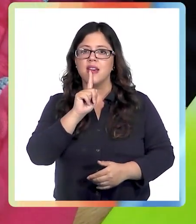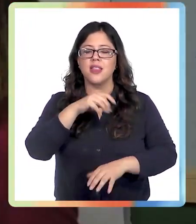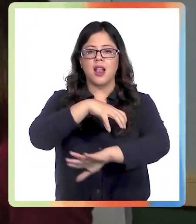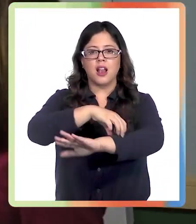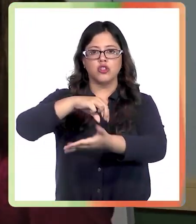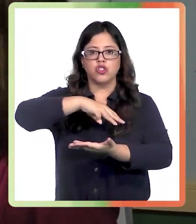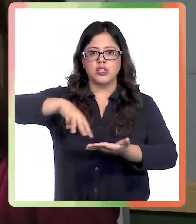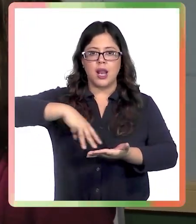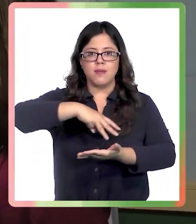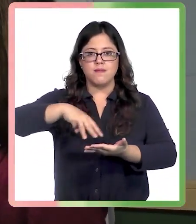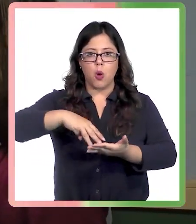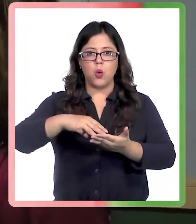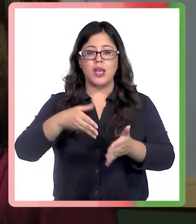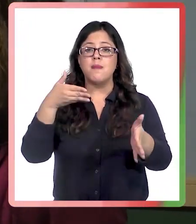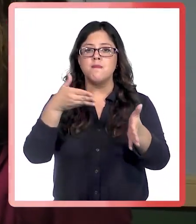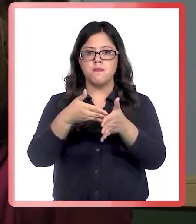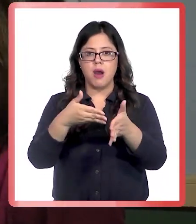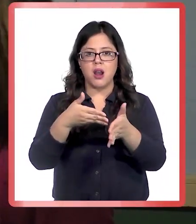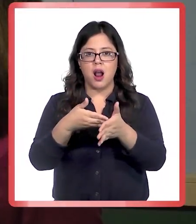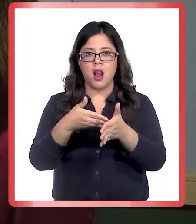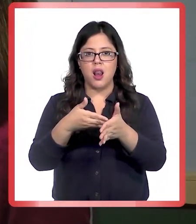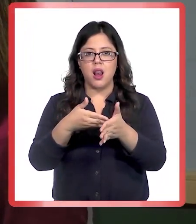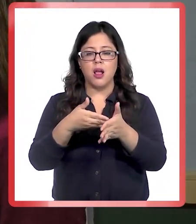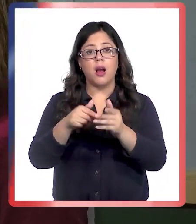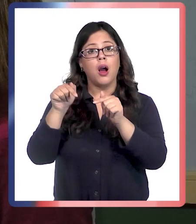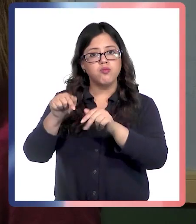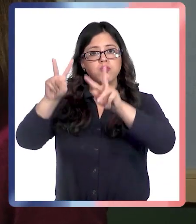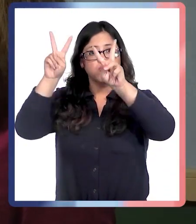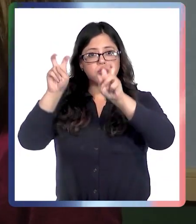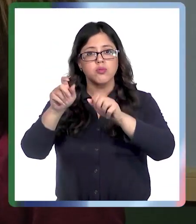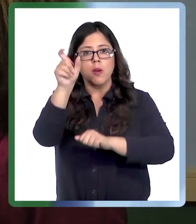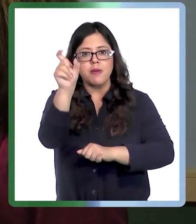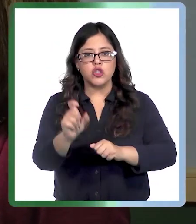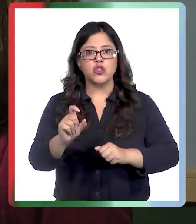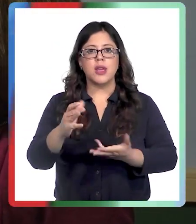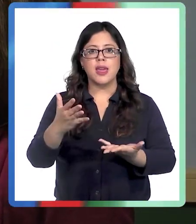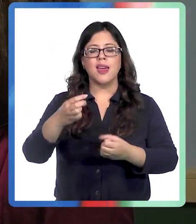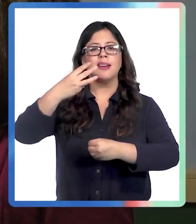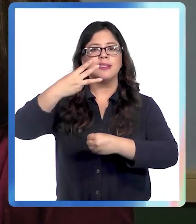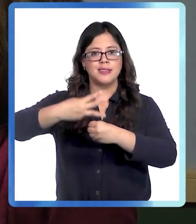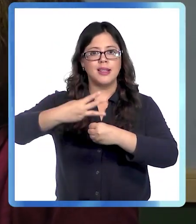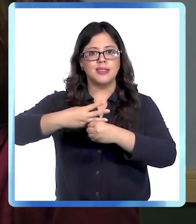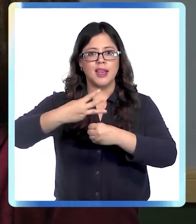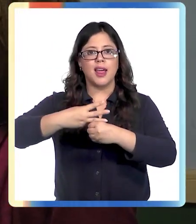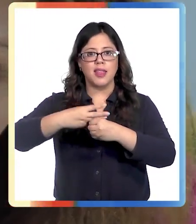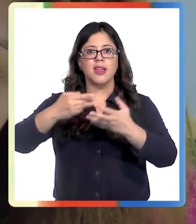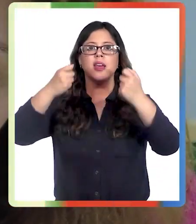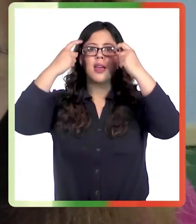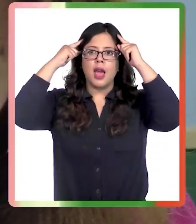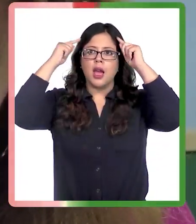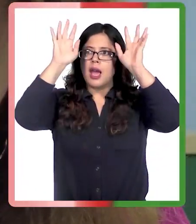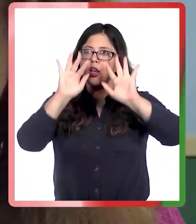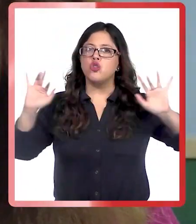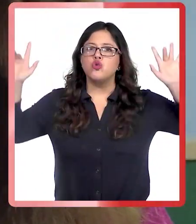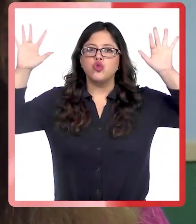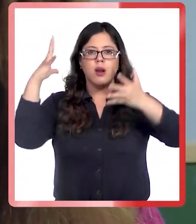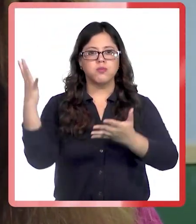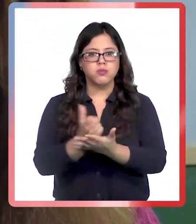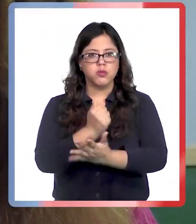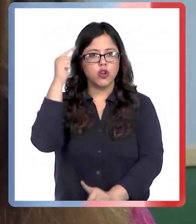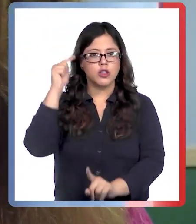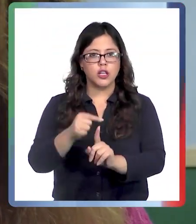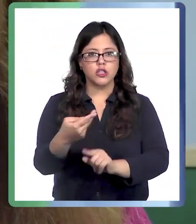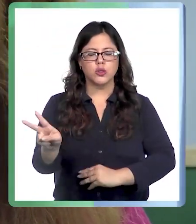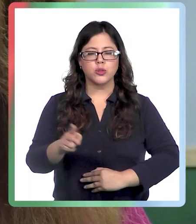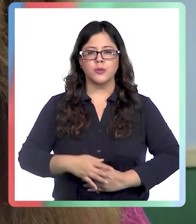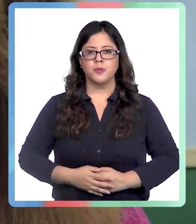Estatal del Maule, en Parral. Un caso que destaca por ser una persona adulto mayor, llena de ilusiones por alcanzar sus